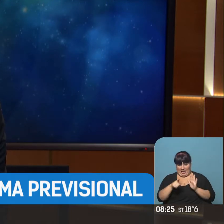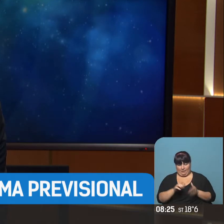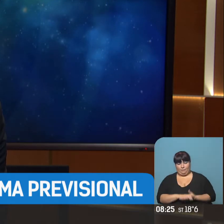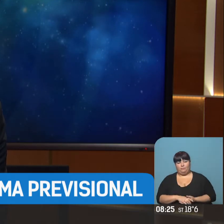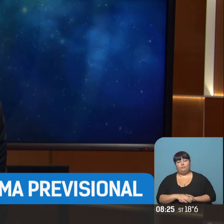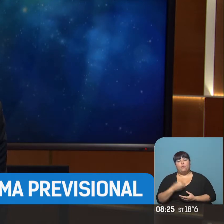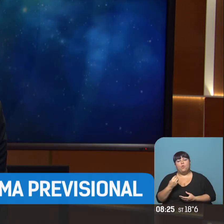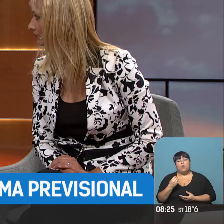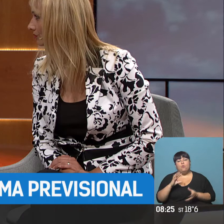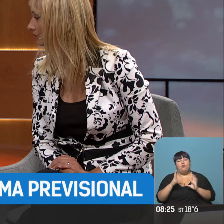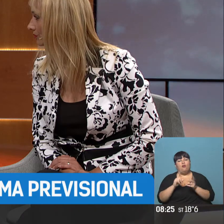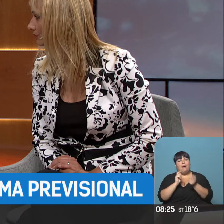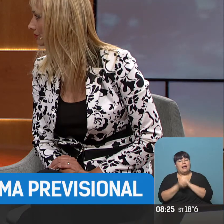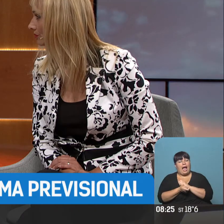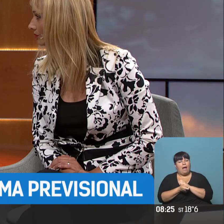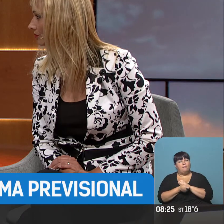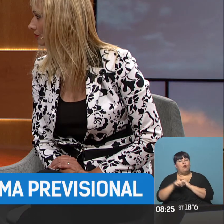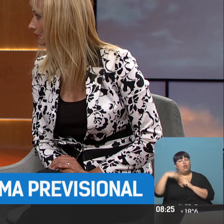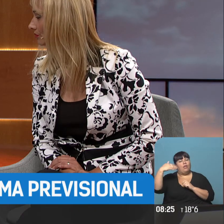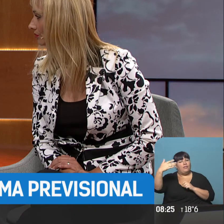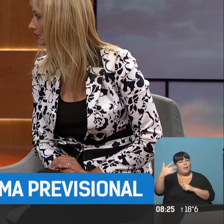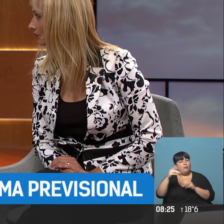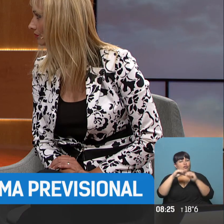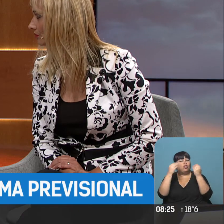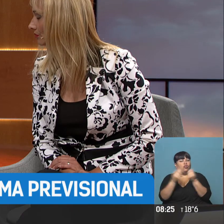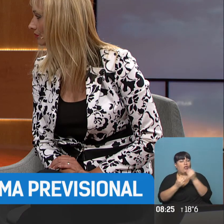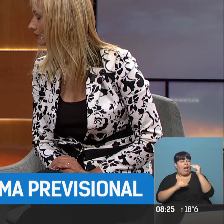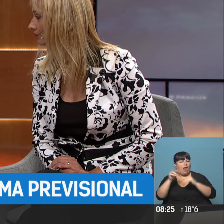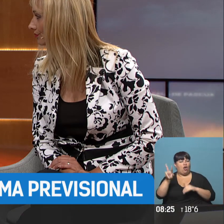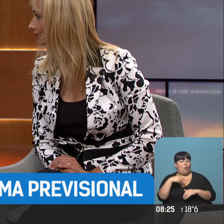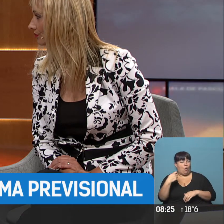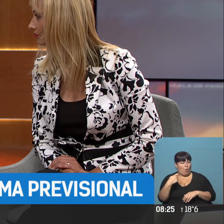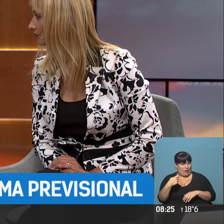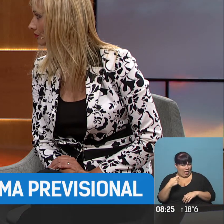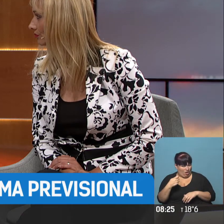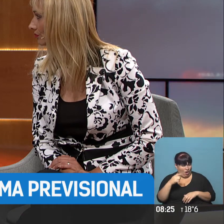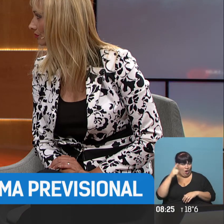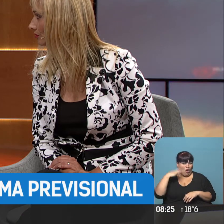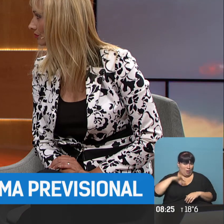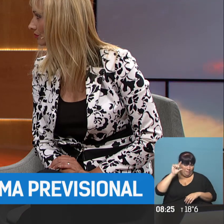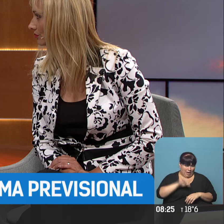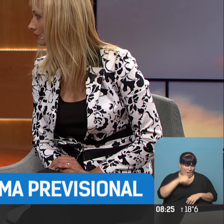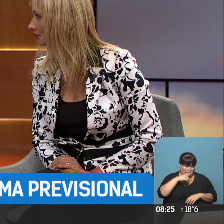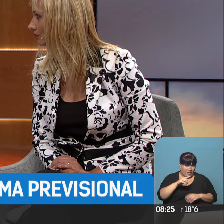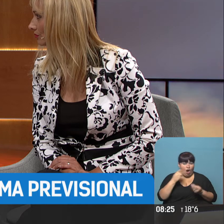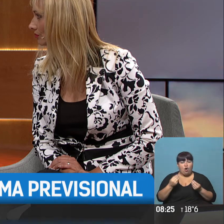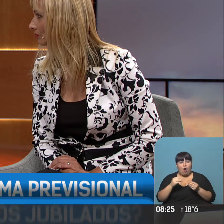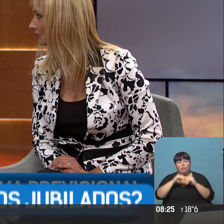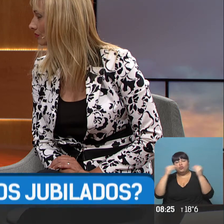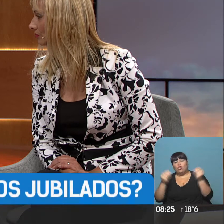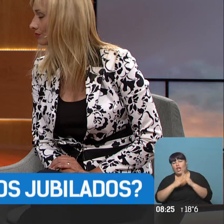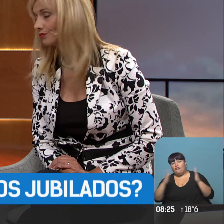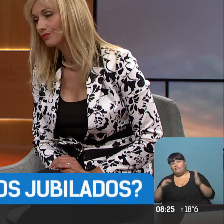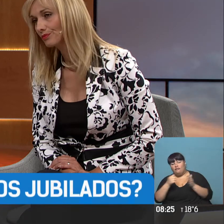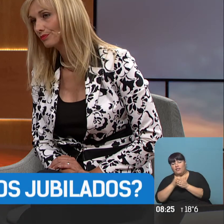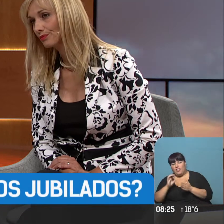¿Cuál será el cambio a la hora de los montos que van a percibir los jubilados? ¿Van a ganar menos finalmente? ¿Cómo será el acumulado de fin de